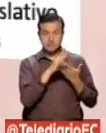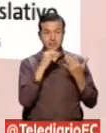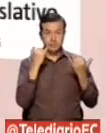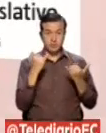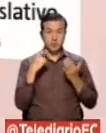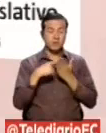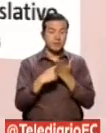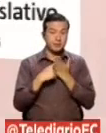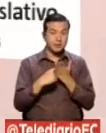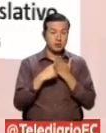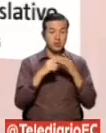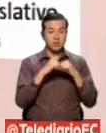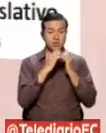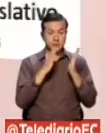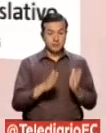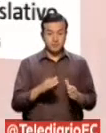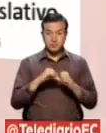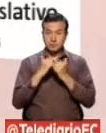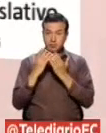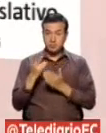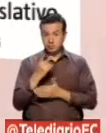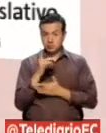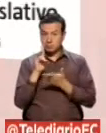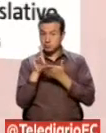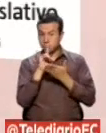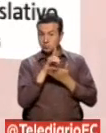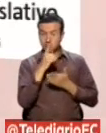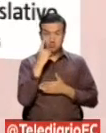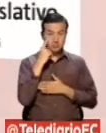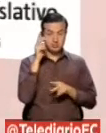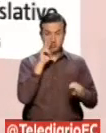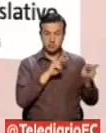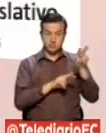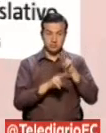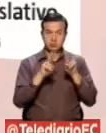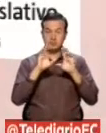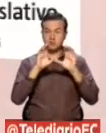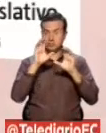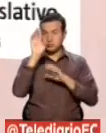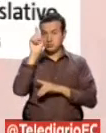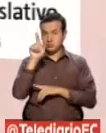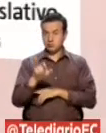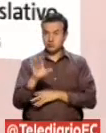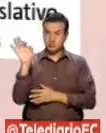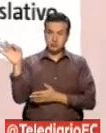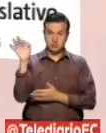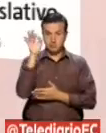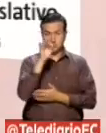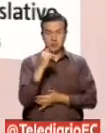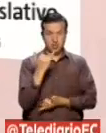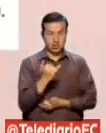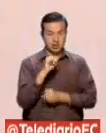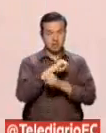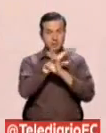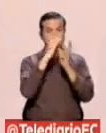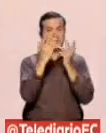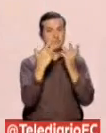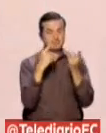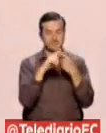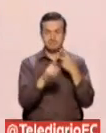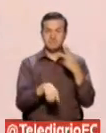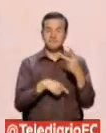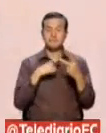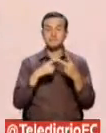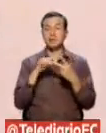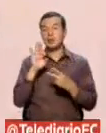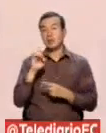al debate en el Poder Legislativo. Estaremos abordando este tema con uno de nuestros invitados esta mañana en Primera Impresión. Además,